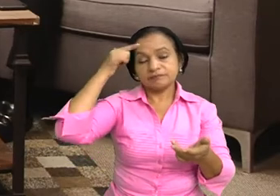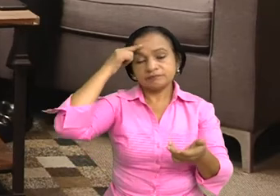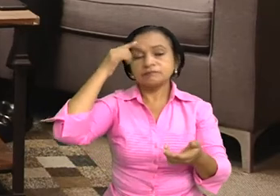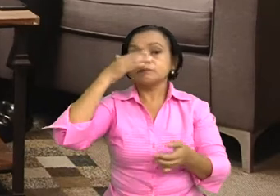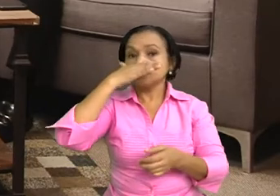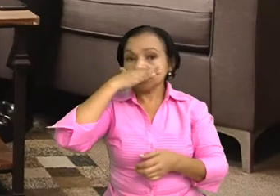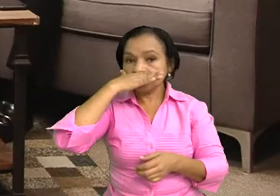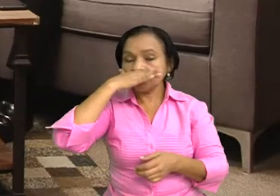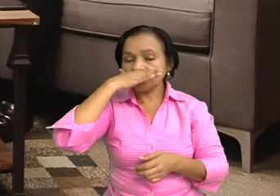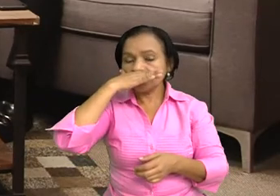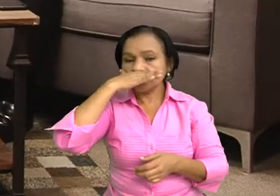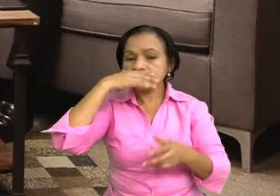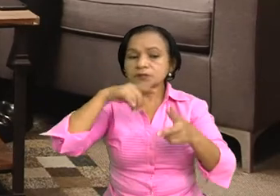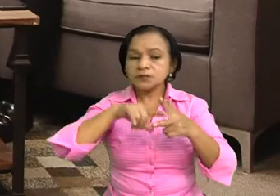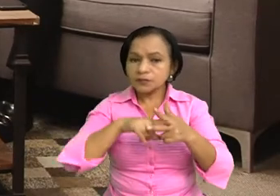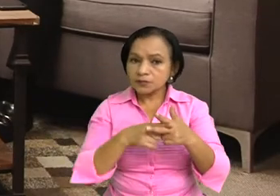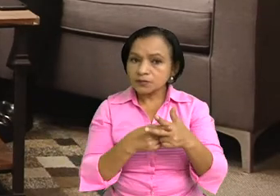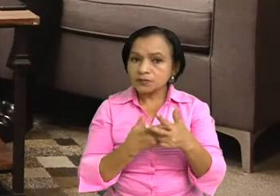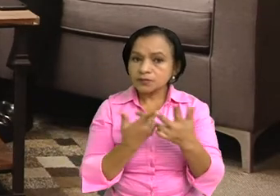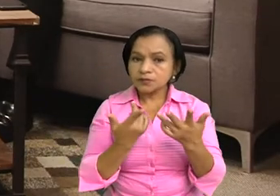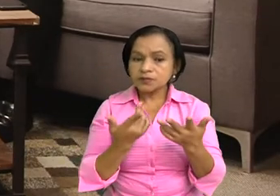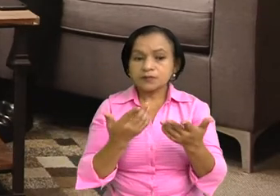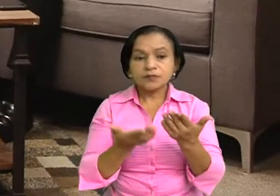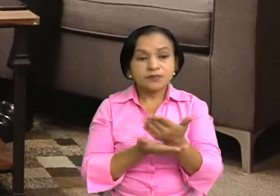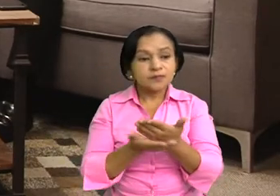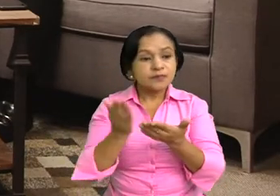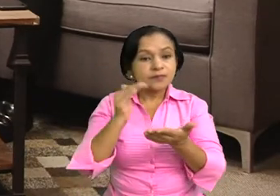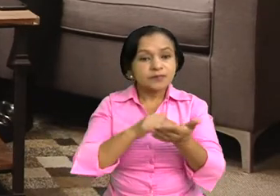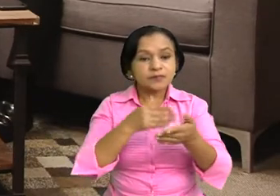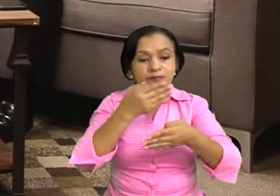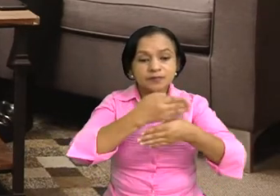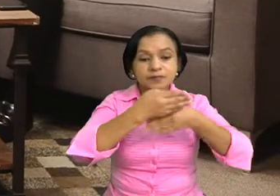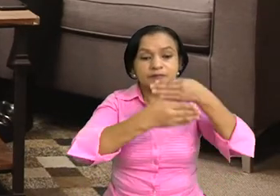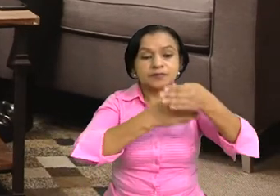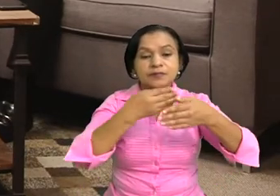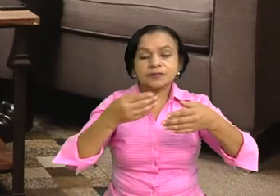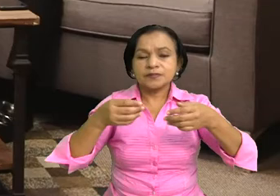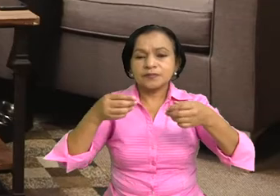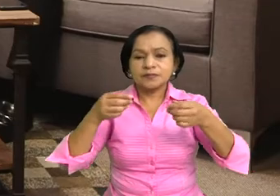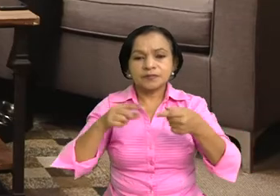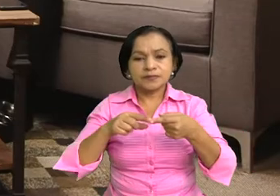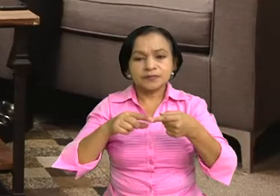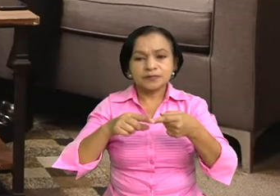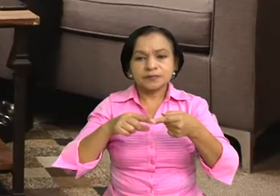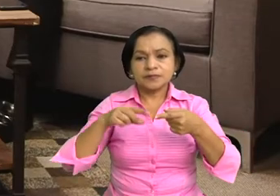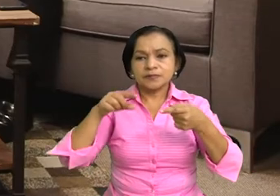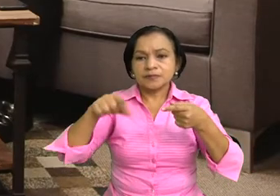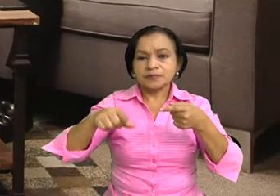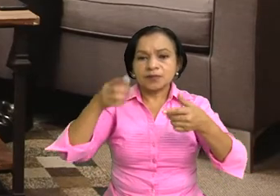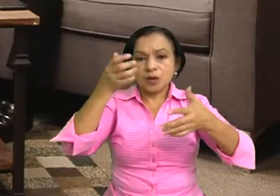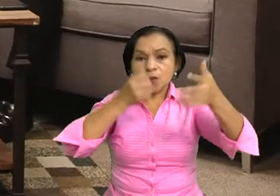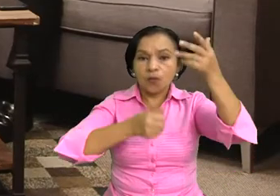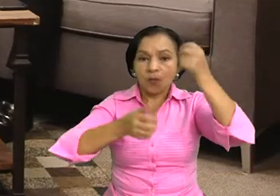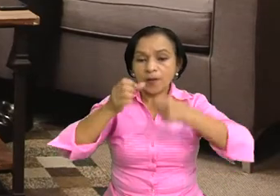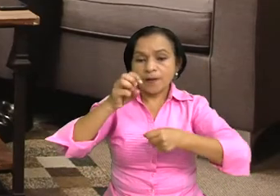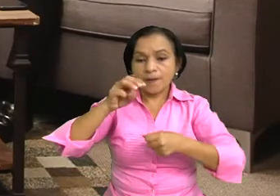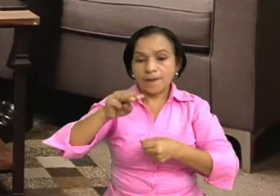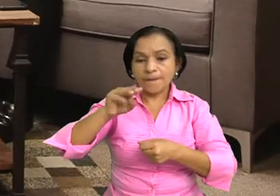sandinista. Y hemos reconstruido totalmente la carretera la carretera